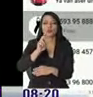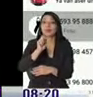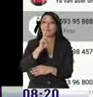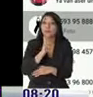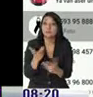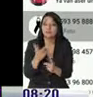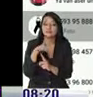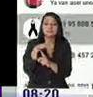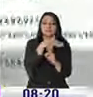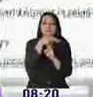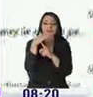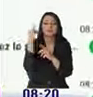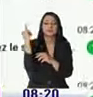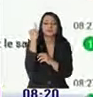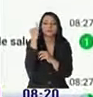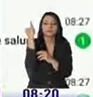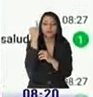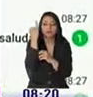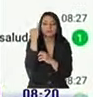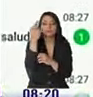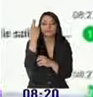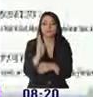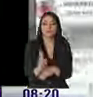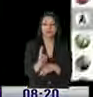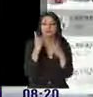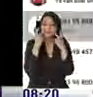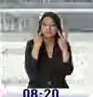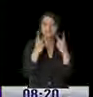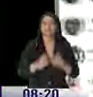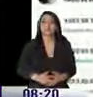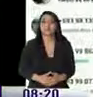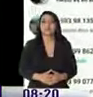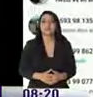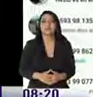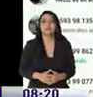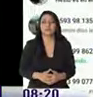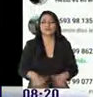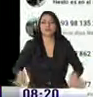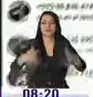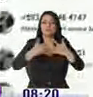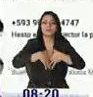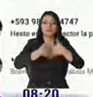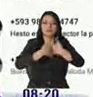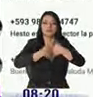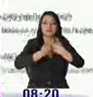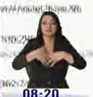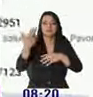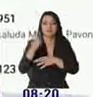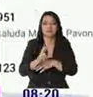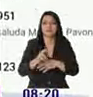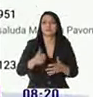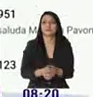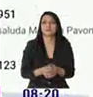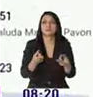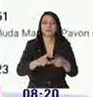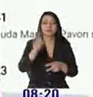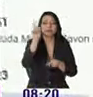Parque Industrial del Sur. Vean el estado que está esto, por favor. Miren, grafiteros.